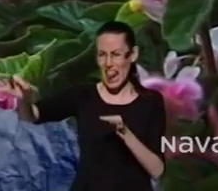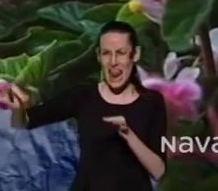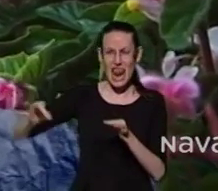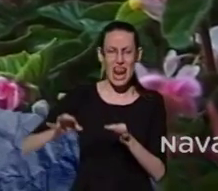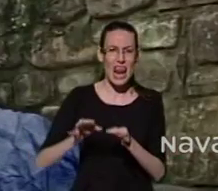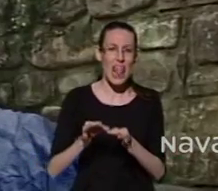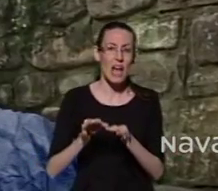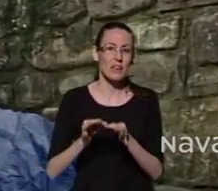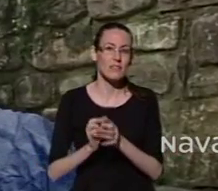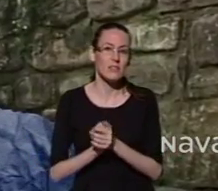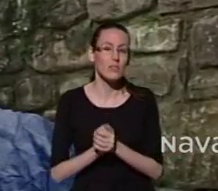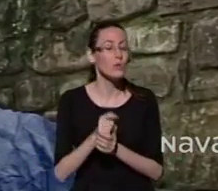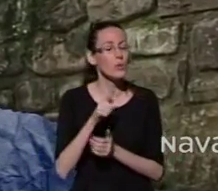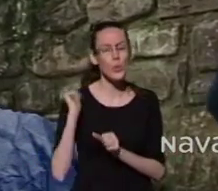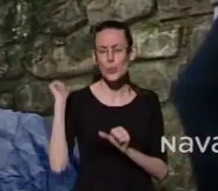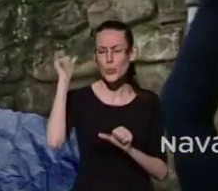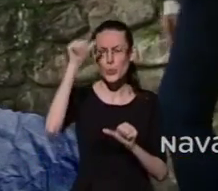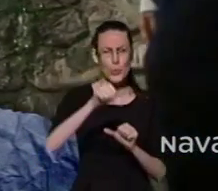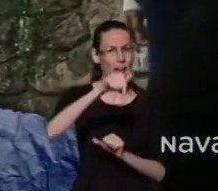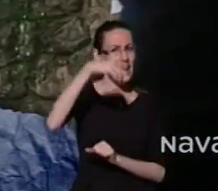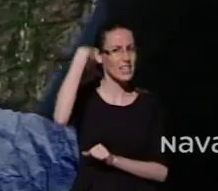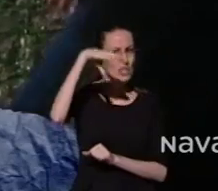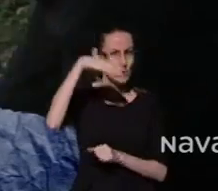Sumbilla. Nuestra vida fue muy dura.